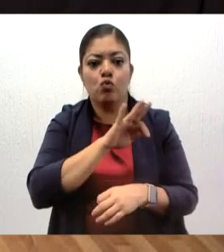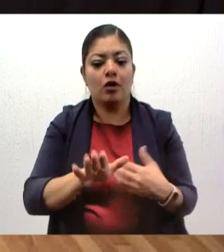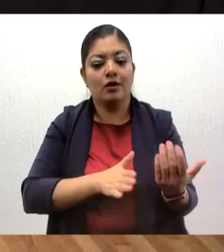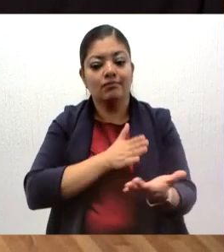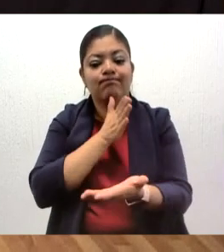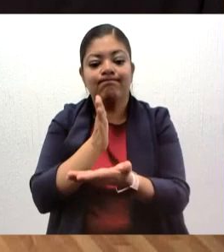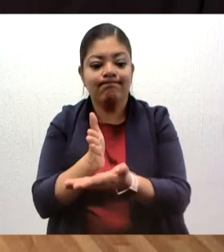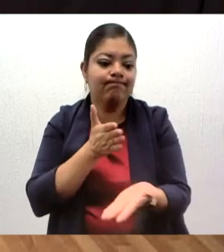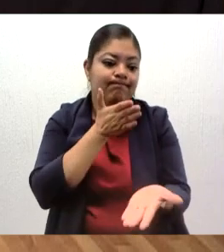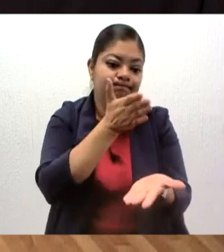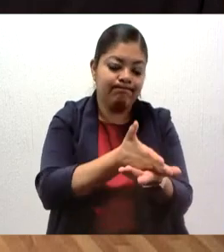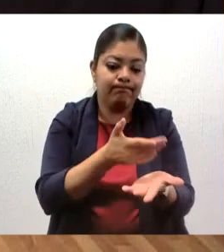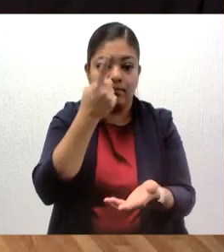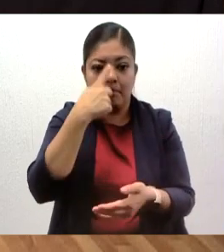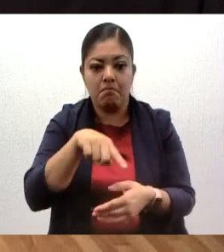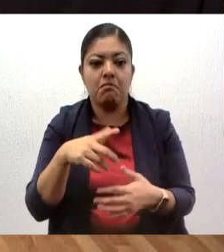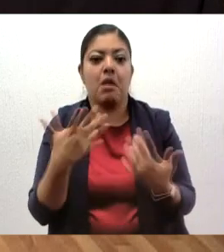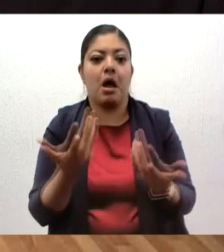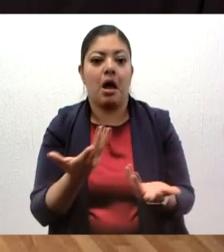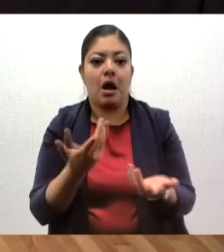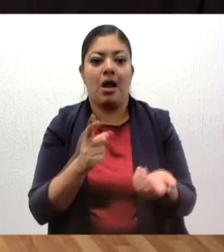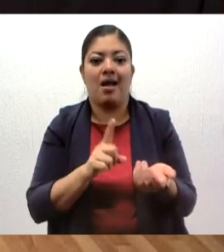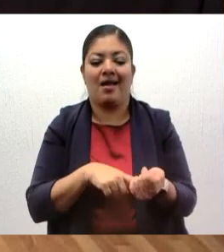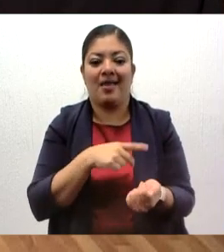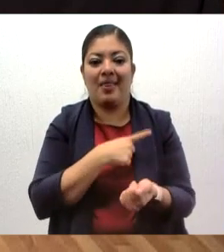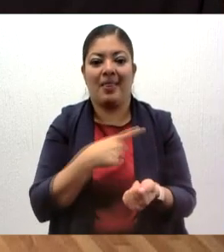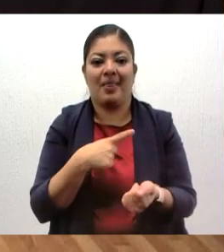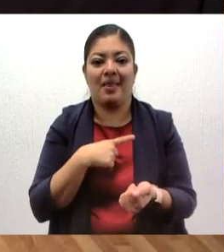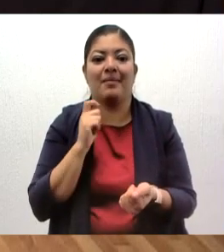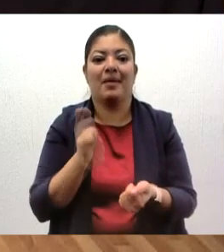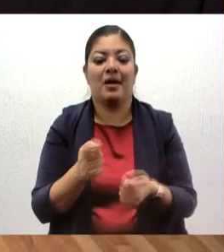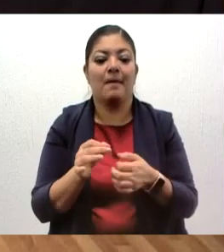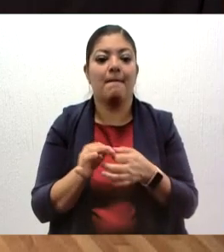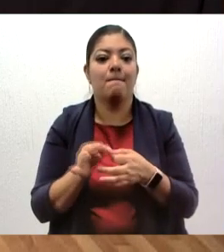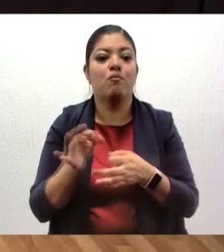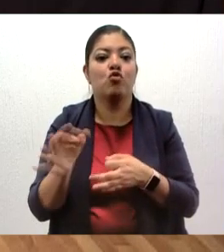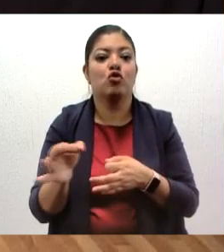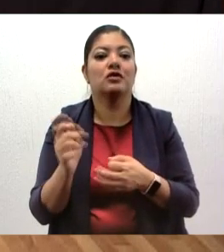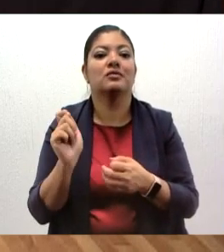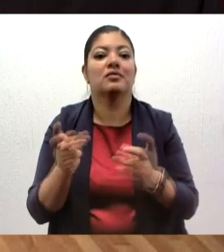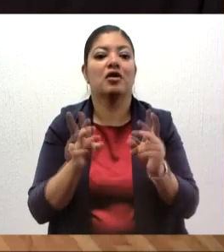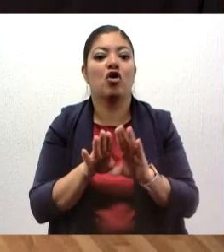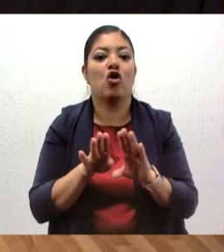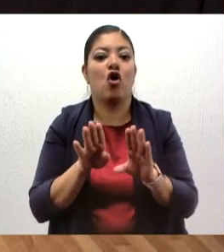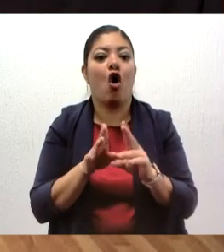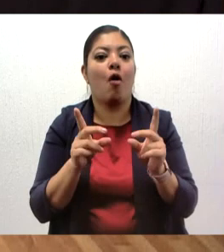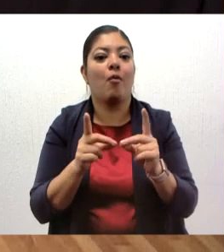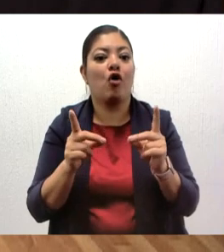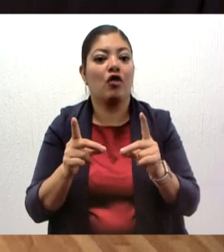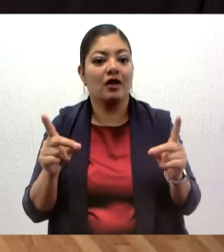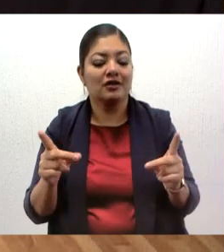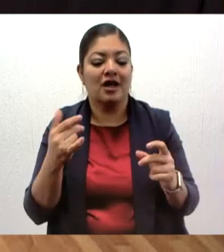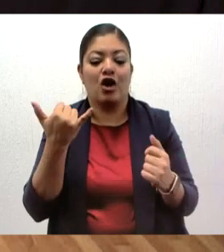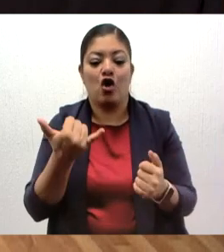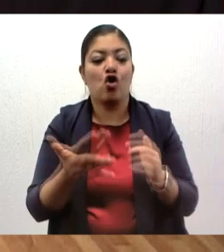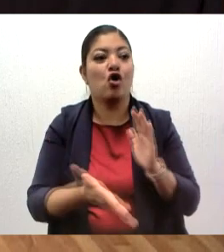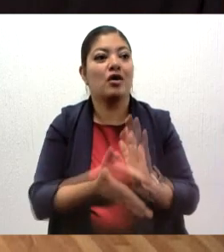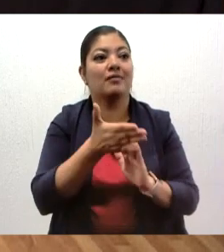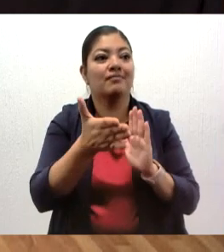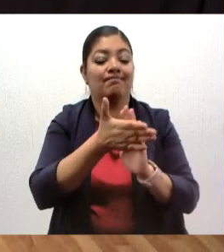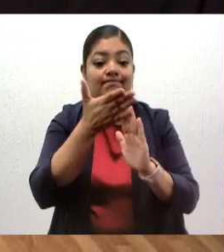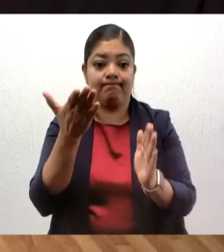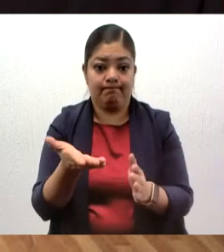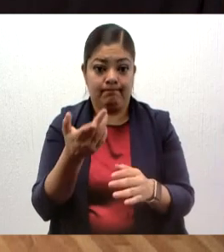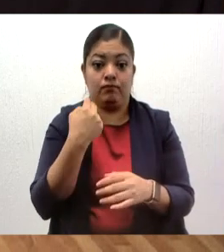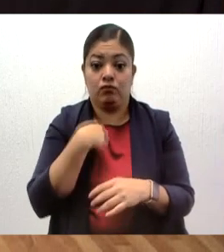para tratar de llevar a sus municipios desarrollo y infraestructura ahí estaríamos solicitando